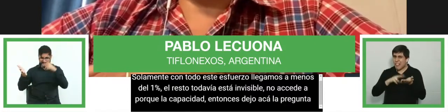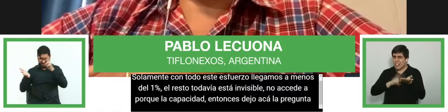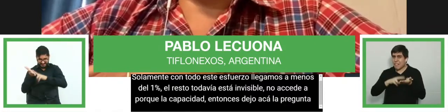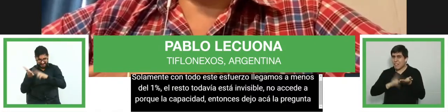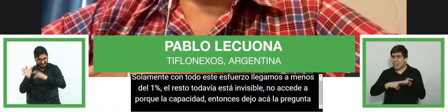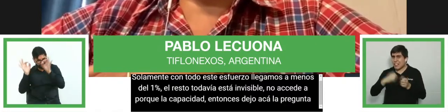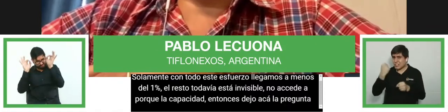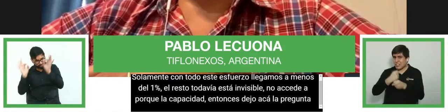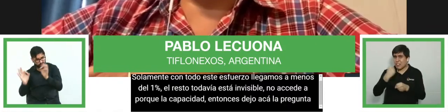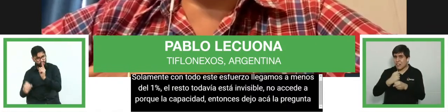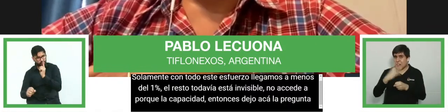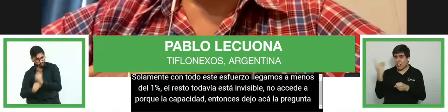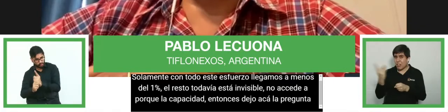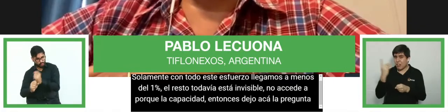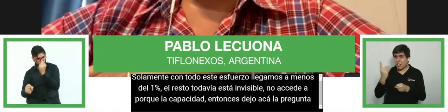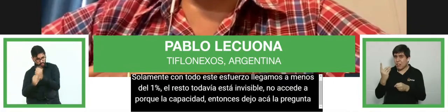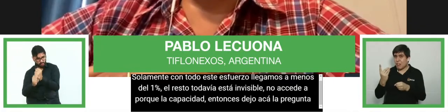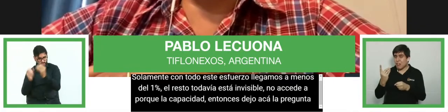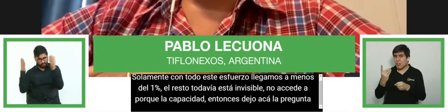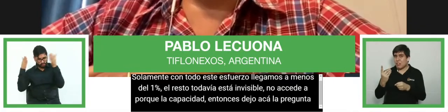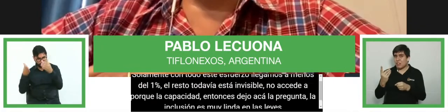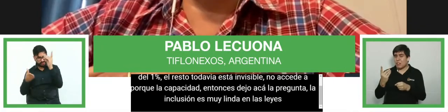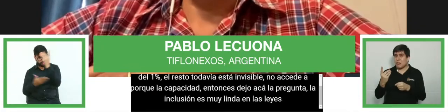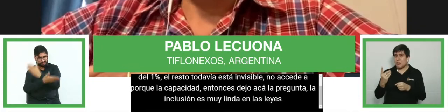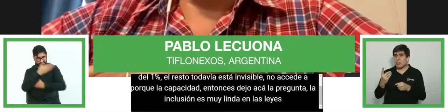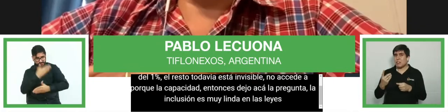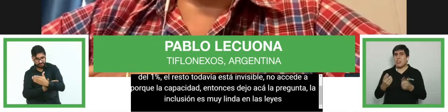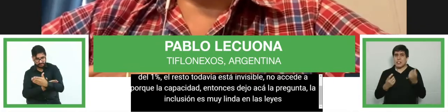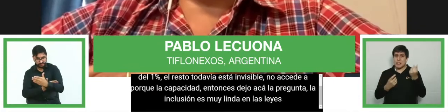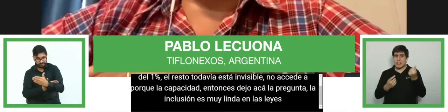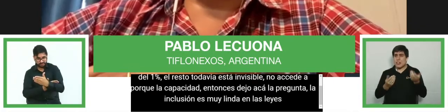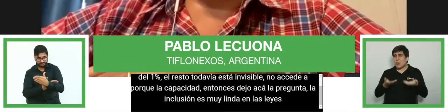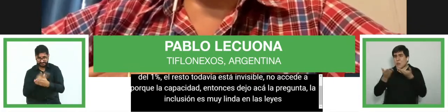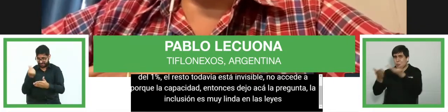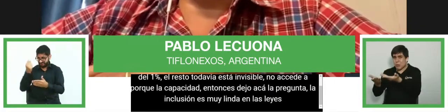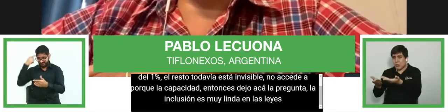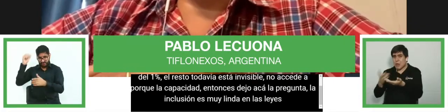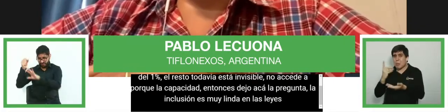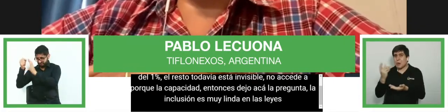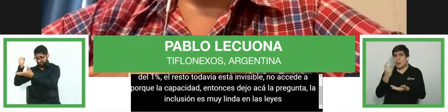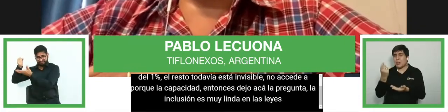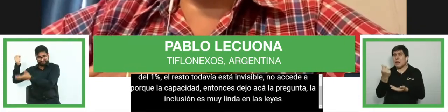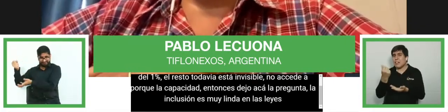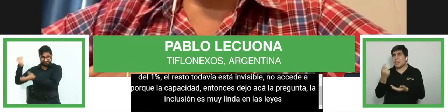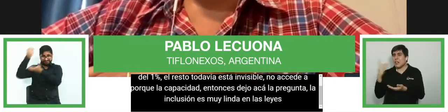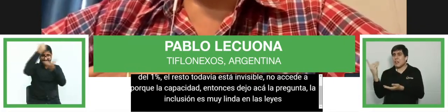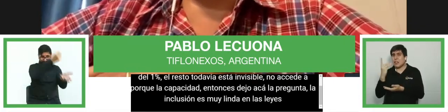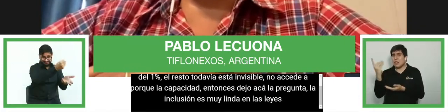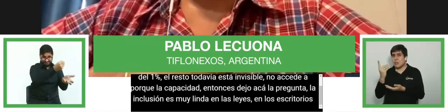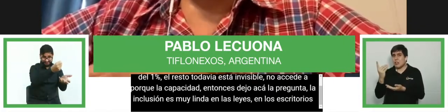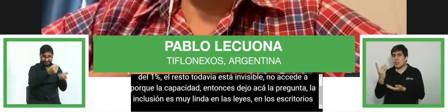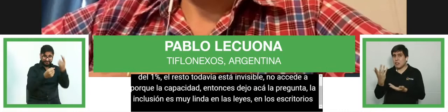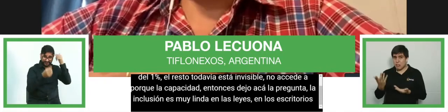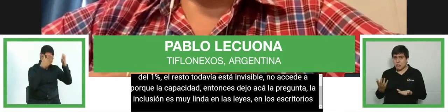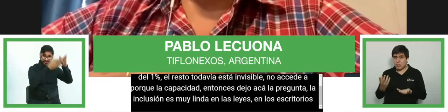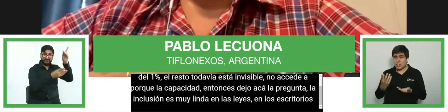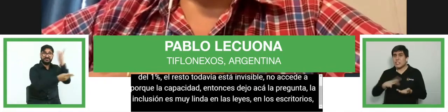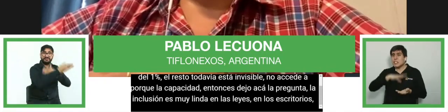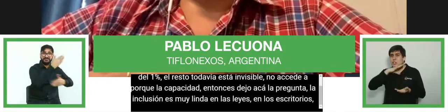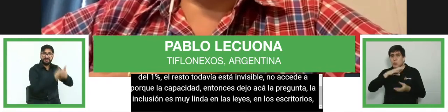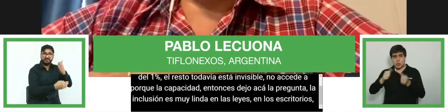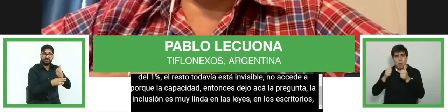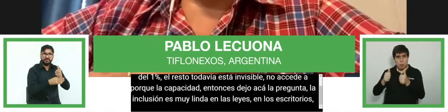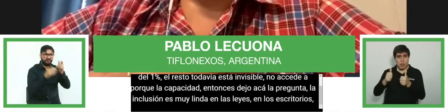visibilizando las necesidades de la inclusión, se aportan recursos para la inclusión, o esos recursos que se aportan de forma eficiente y con